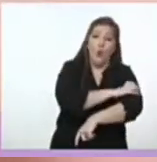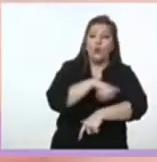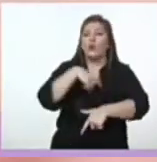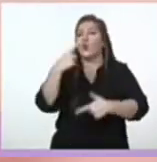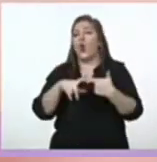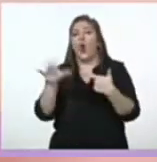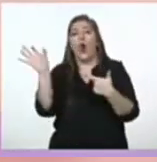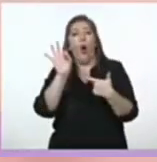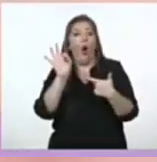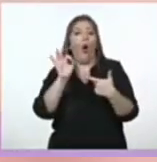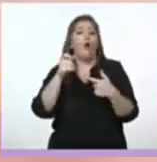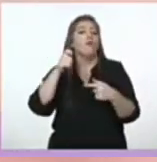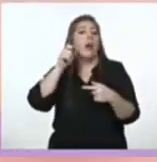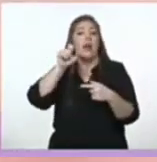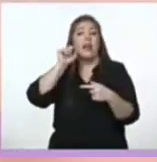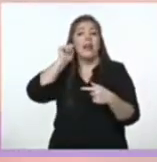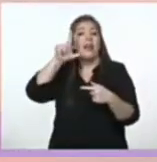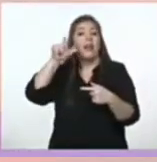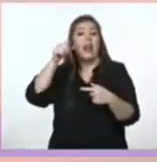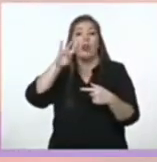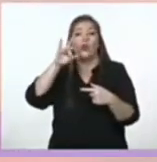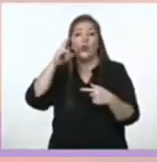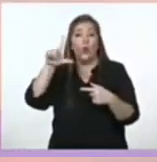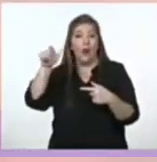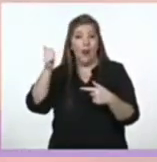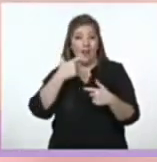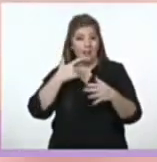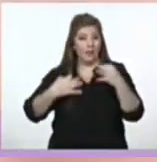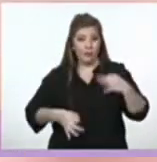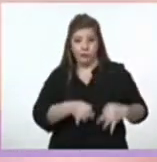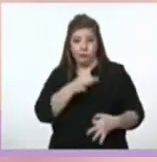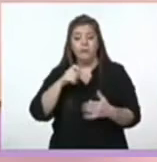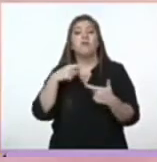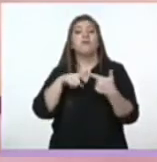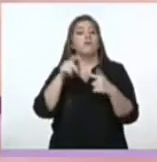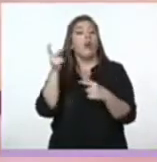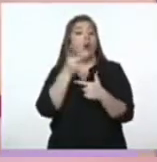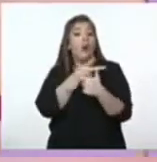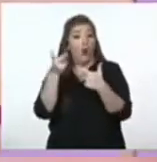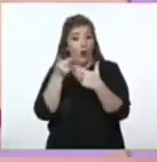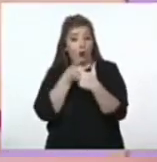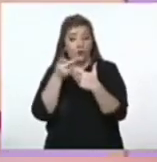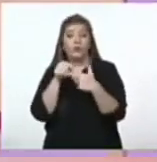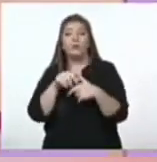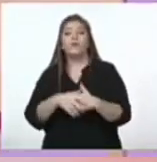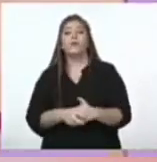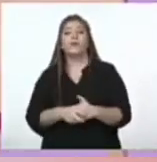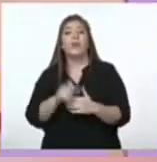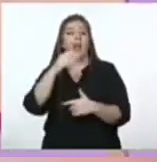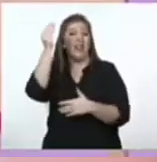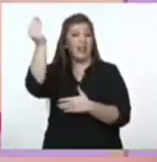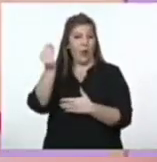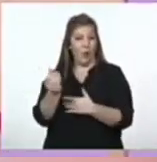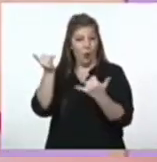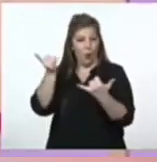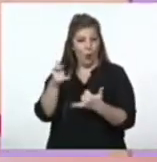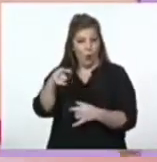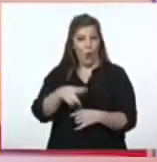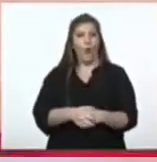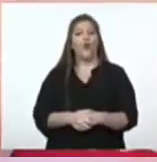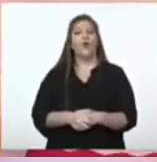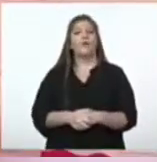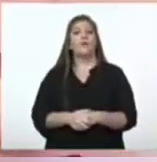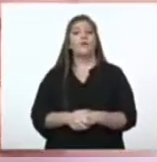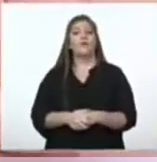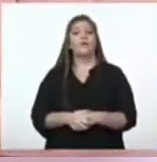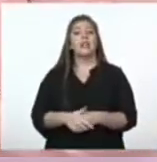ser las glándulas. ¿Sí? Estos nervios, voy a venir por acá, bueno, acá tenemos el dibujito, ¿sí? Del sistema